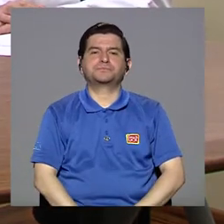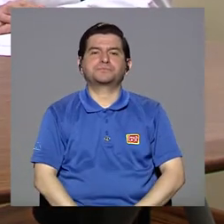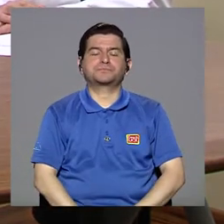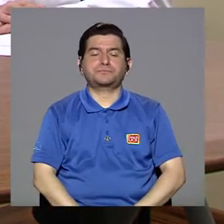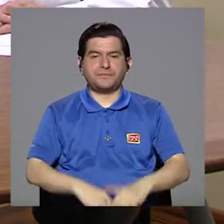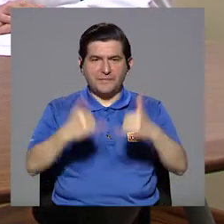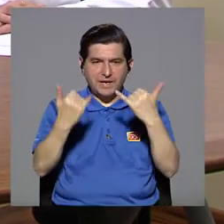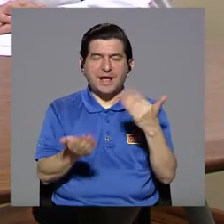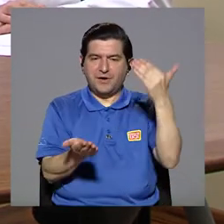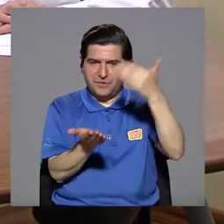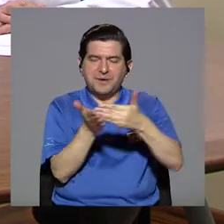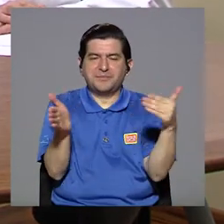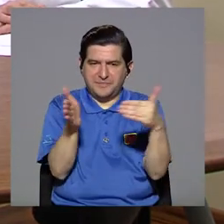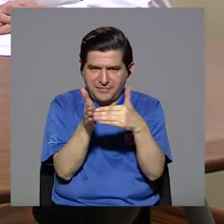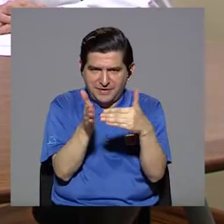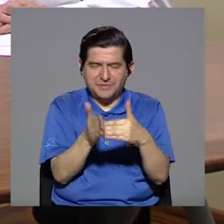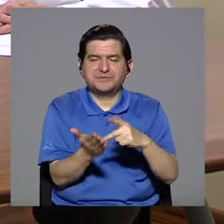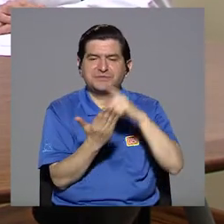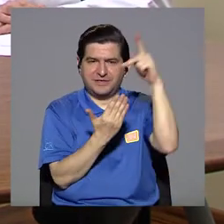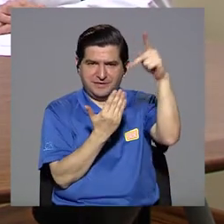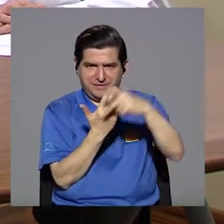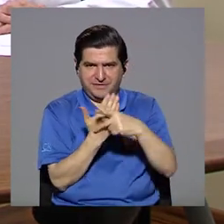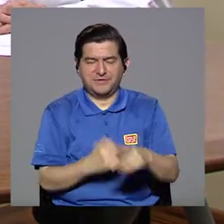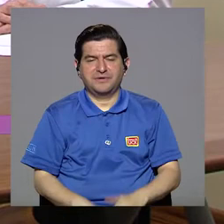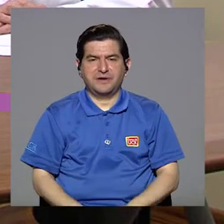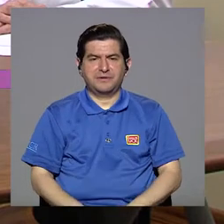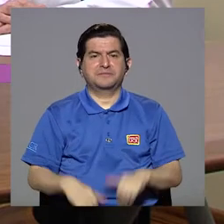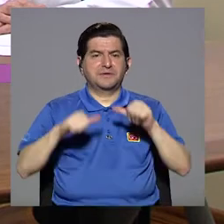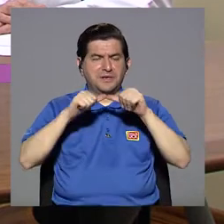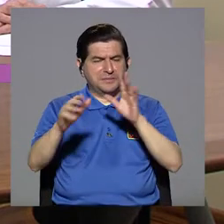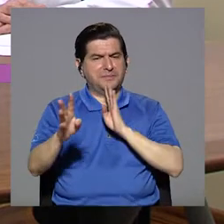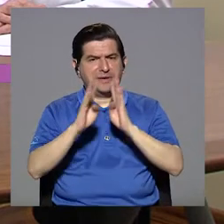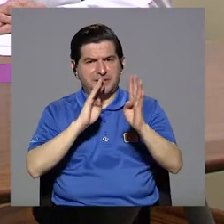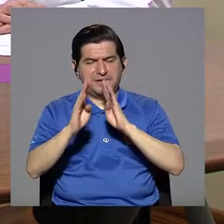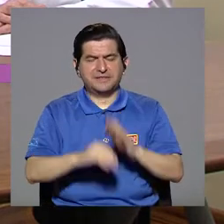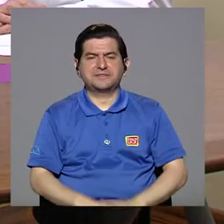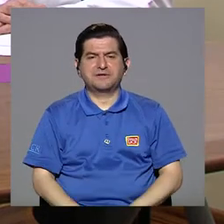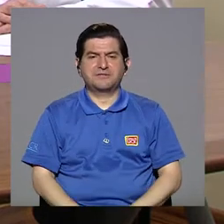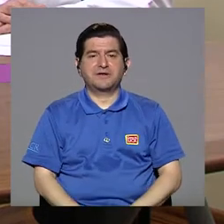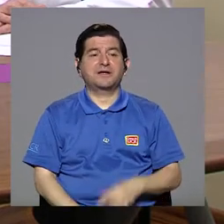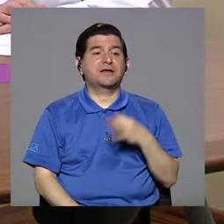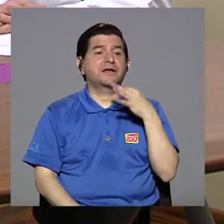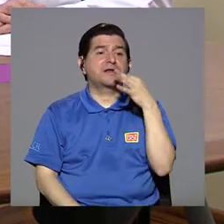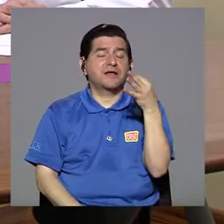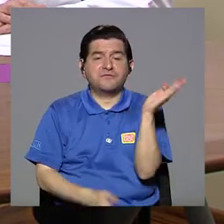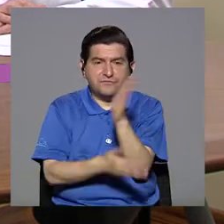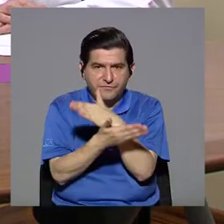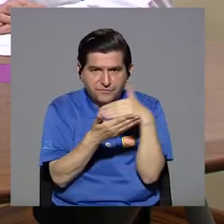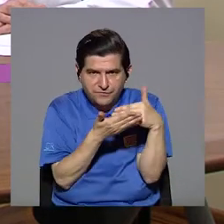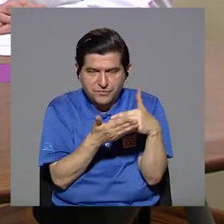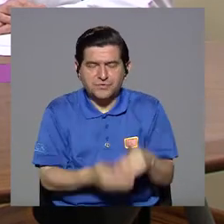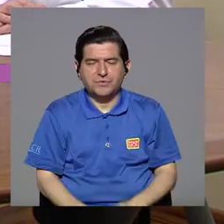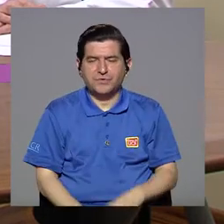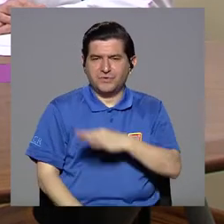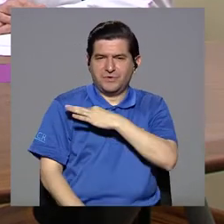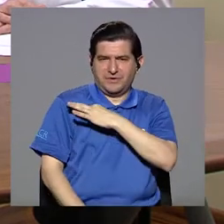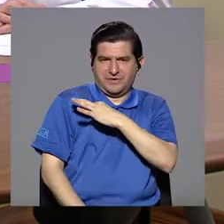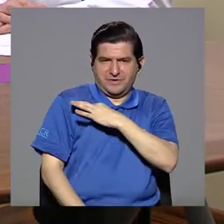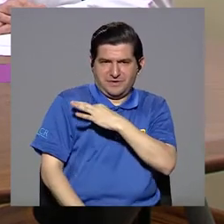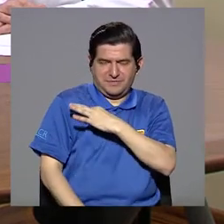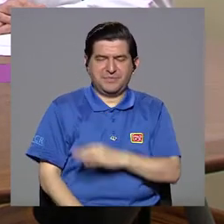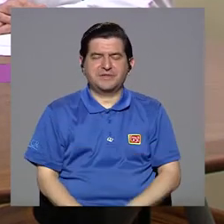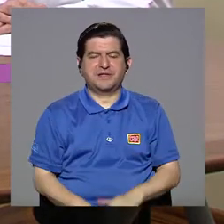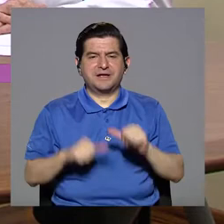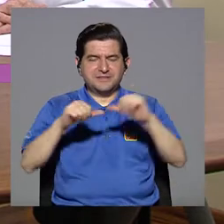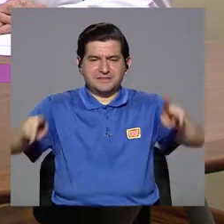bueno vamos a hacer una segunda pausa en el programa vamos a seguir comentando un poquito más en el siguiente segmento los